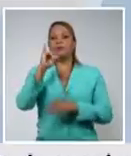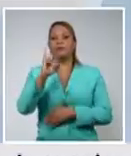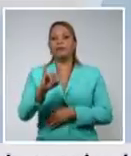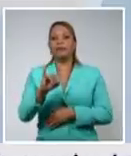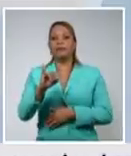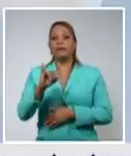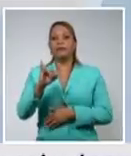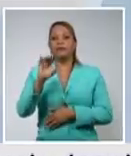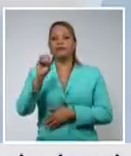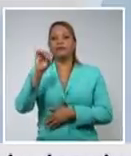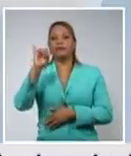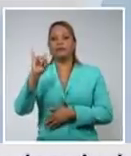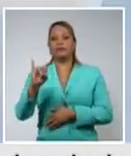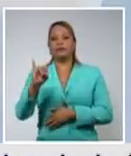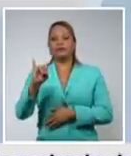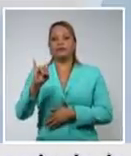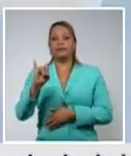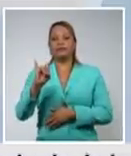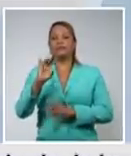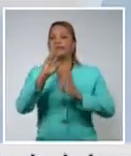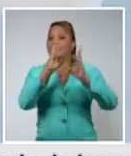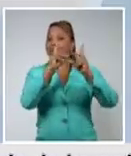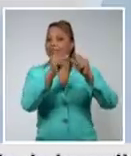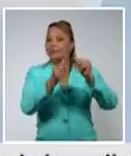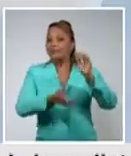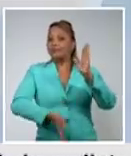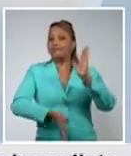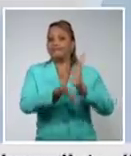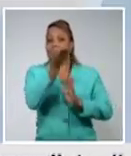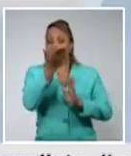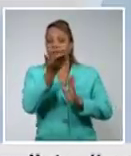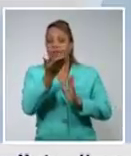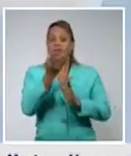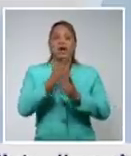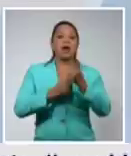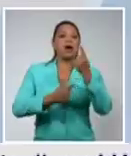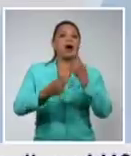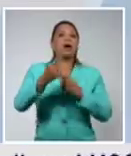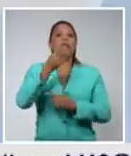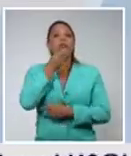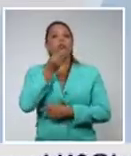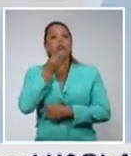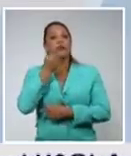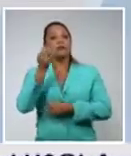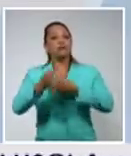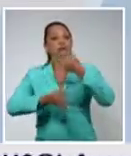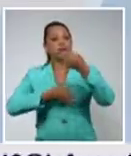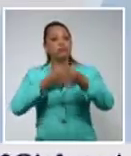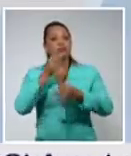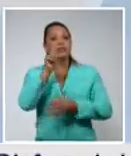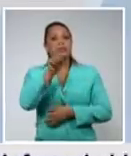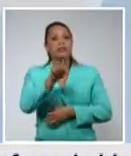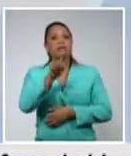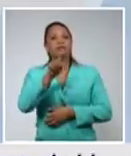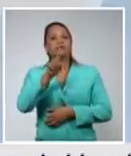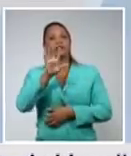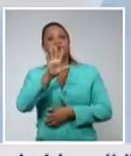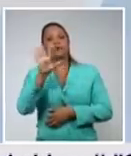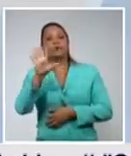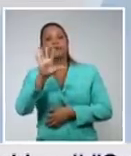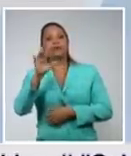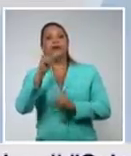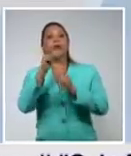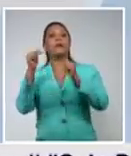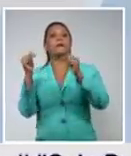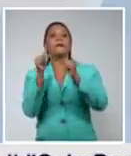4.606. Cifra elevada, aunque pudiéramos decir que 155 menos que el día